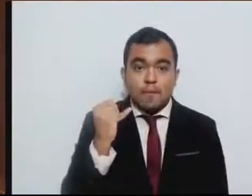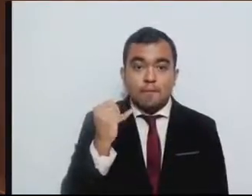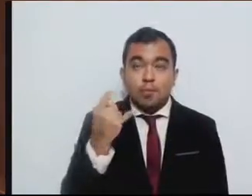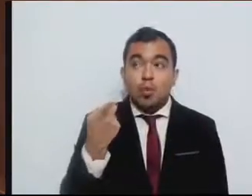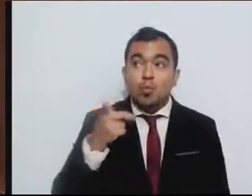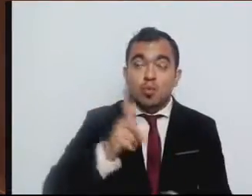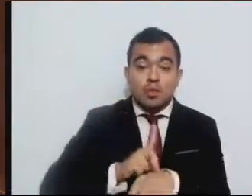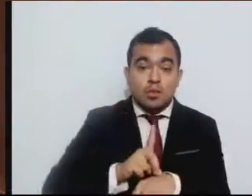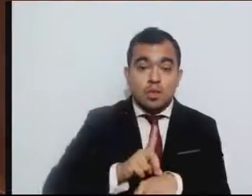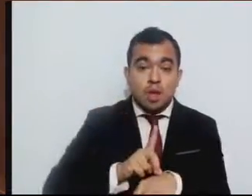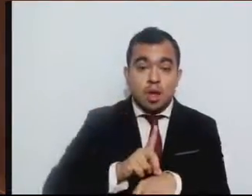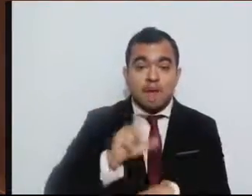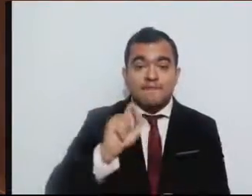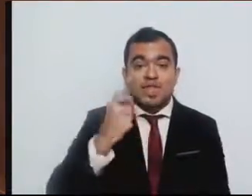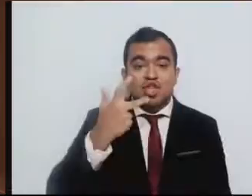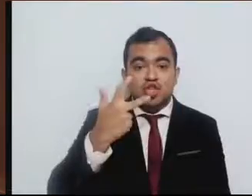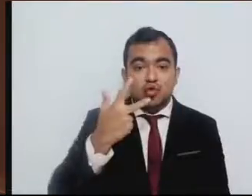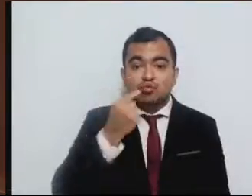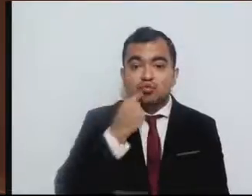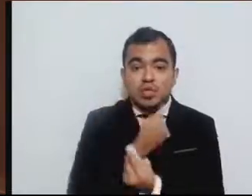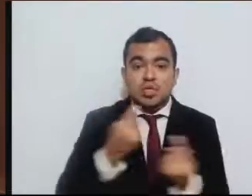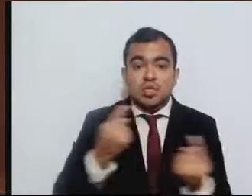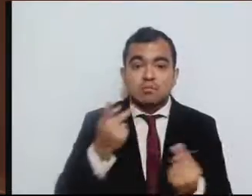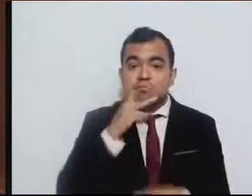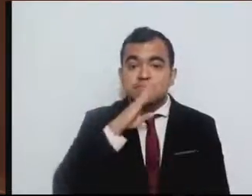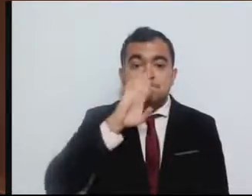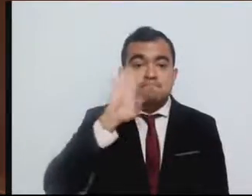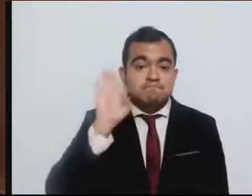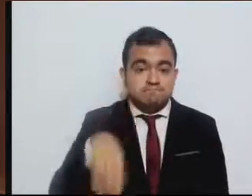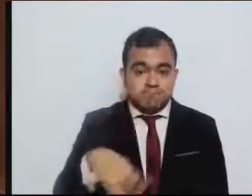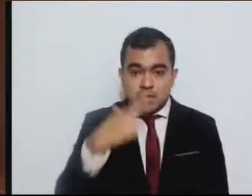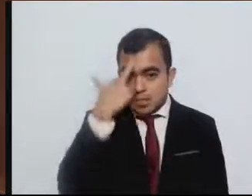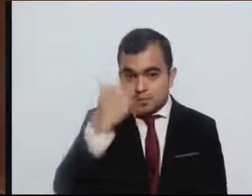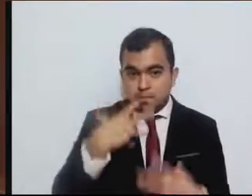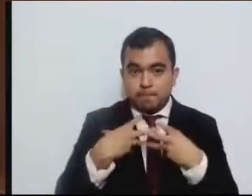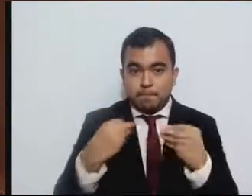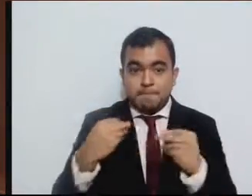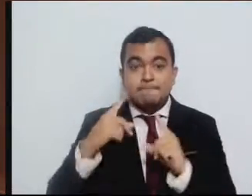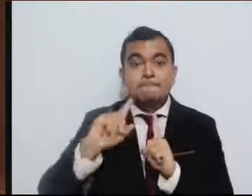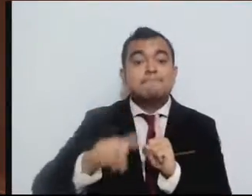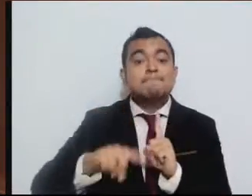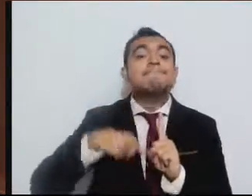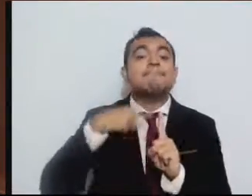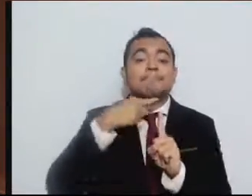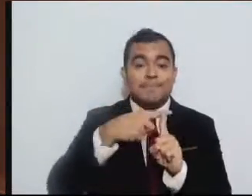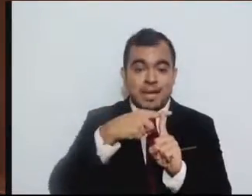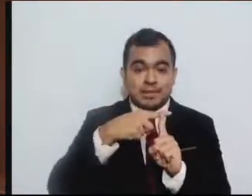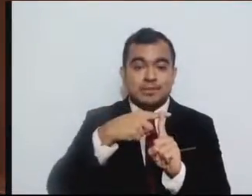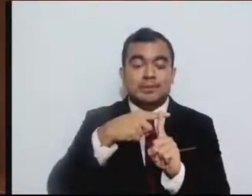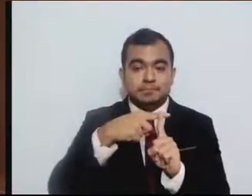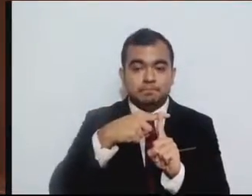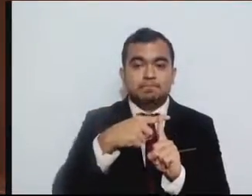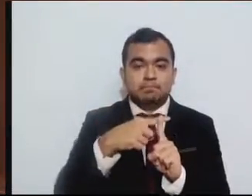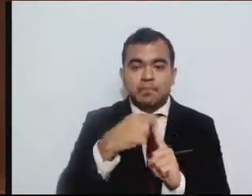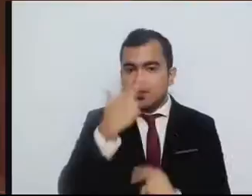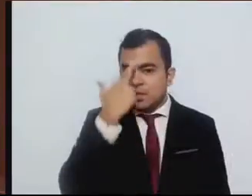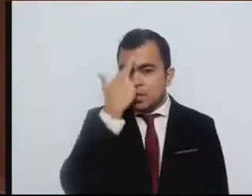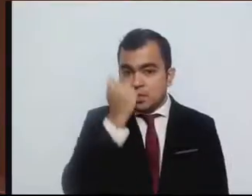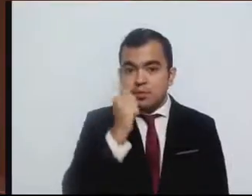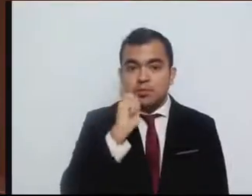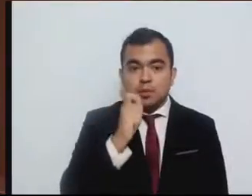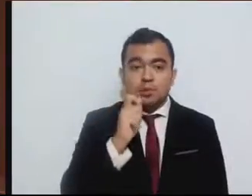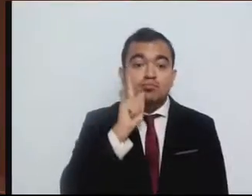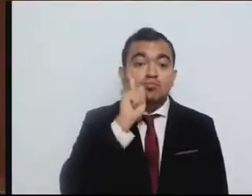quedaron huérfanos durante esta contingencia, más aunado los que por causa de los